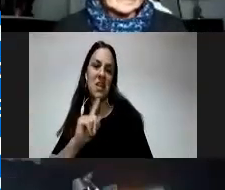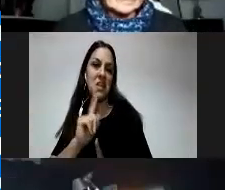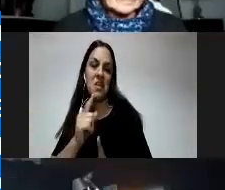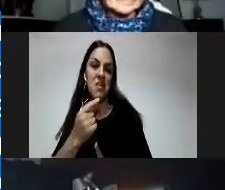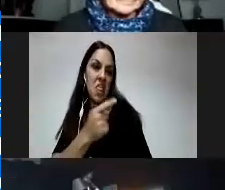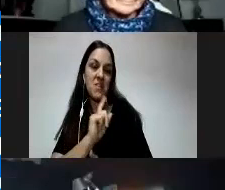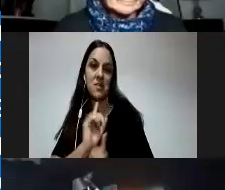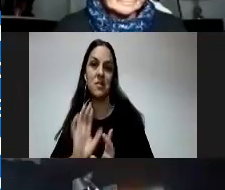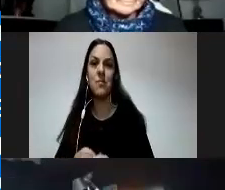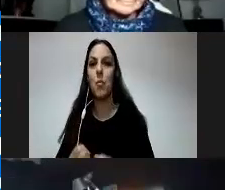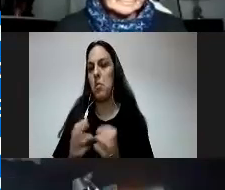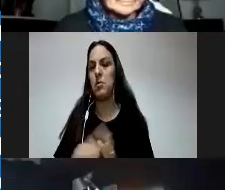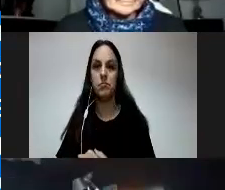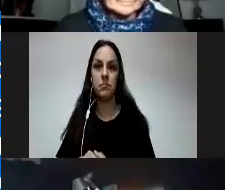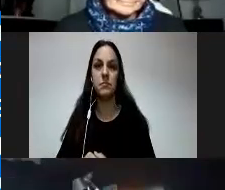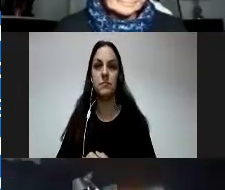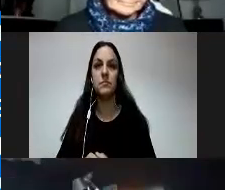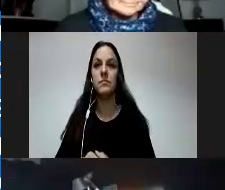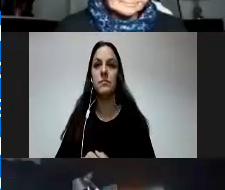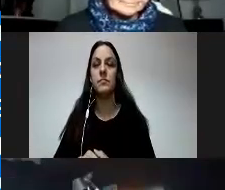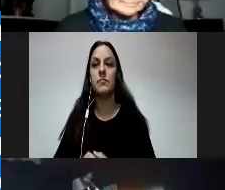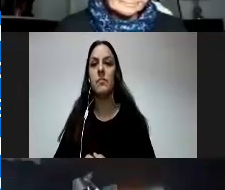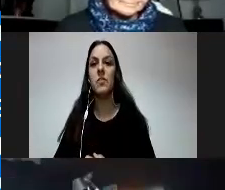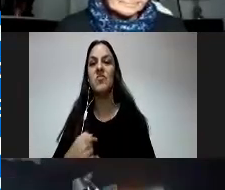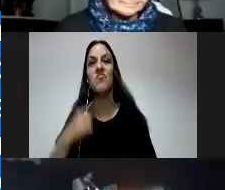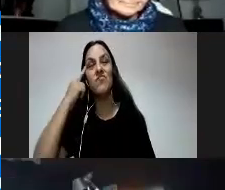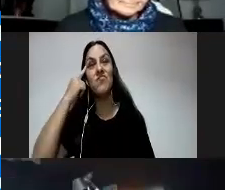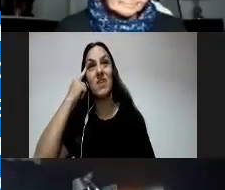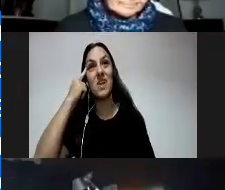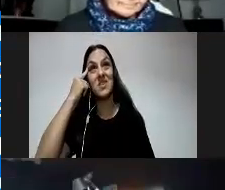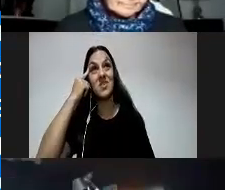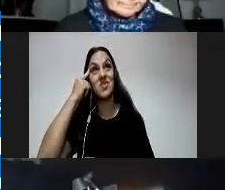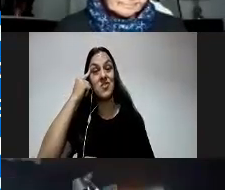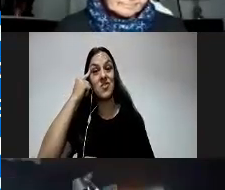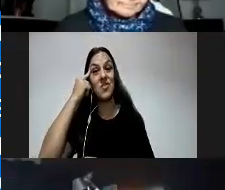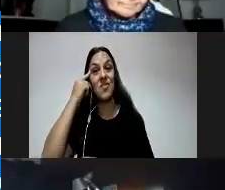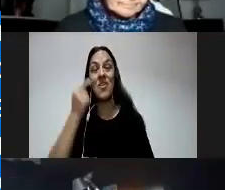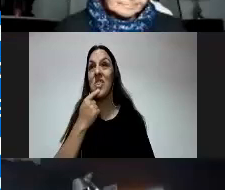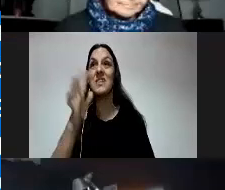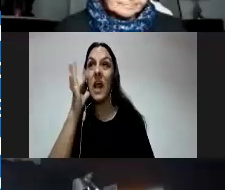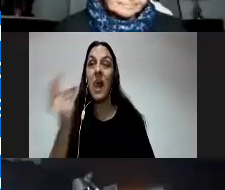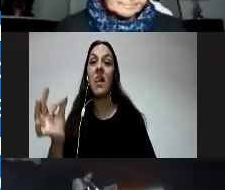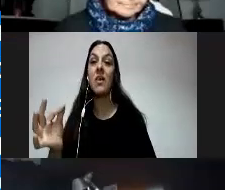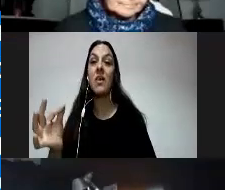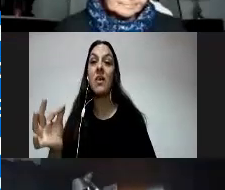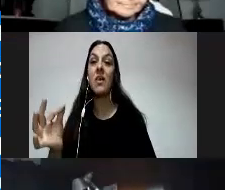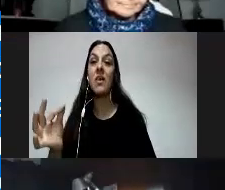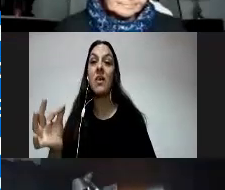No. Me parecía oportuno hacer un comentario con respecto